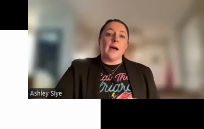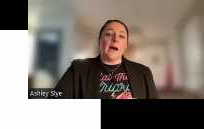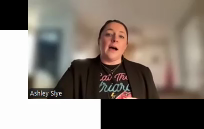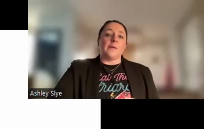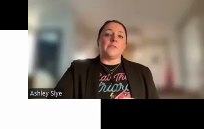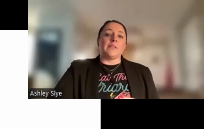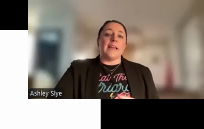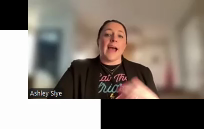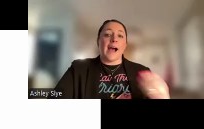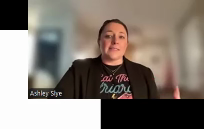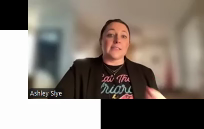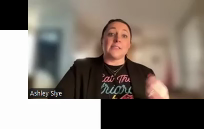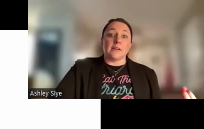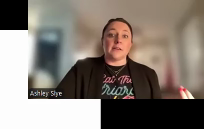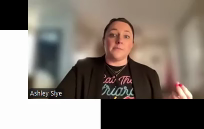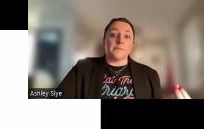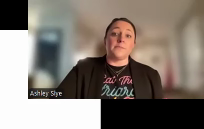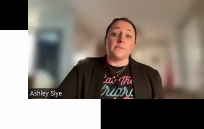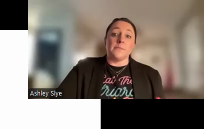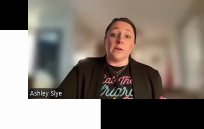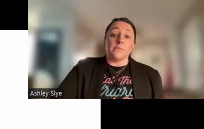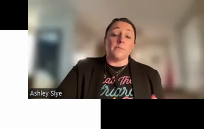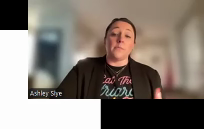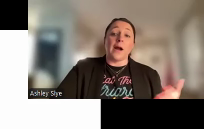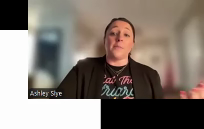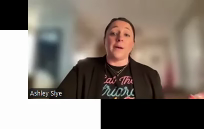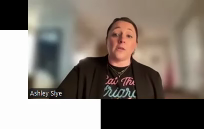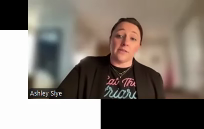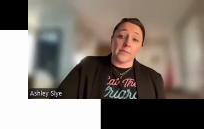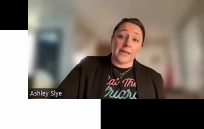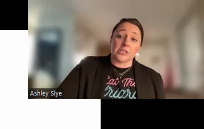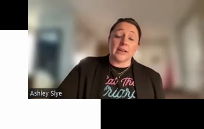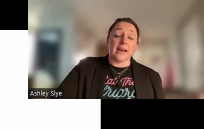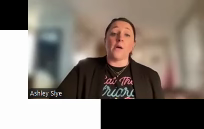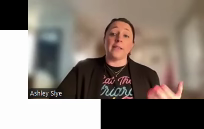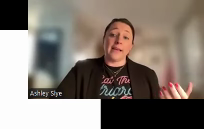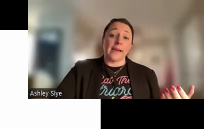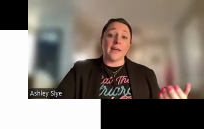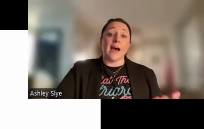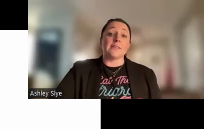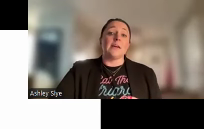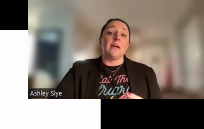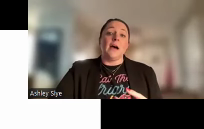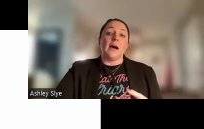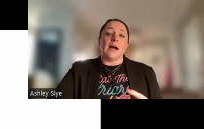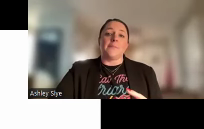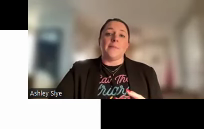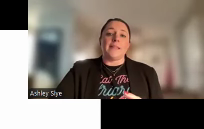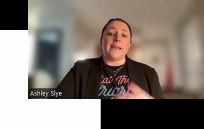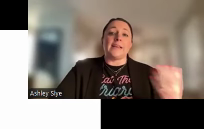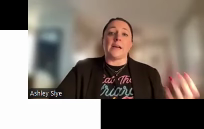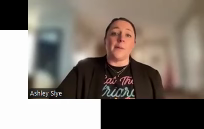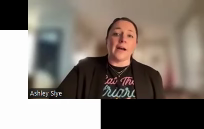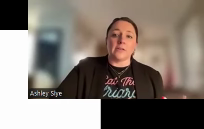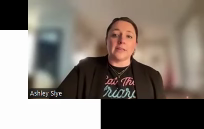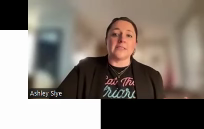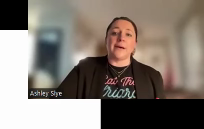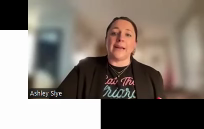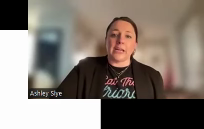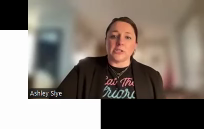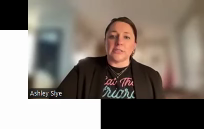antes de las reuniones que vayan a tener o de las citas que vayan a tener, en donde se puedan sentir un poco intimidados, cómo ayudarles a entender la